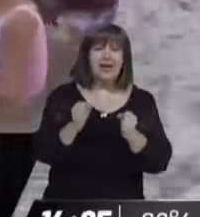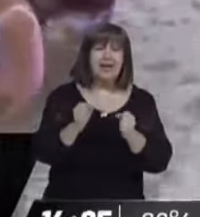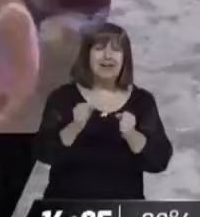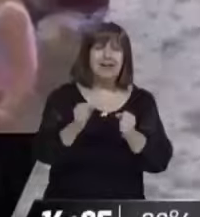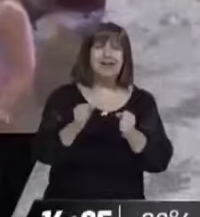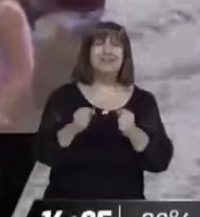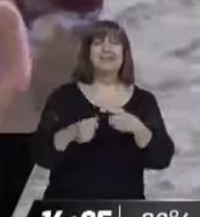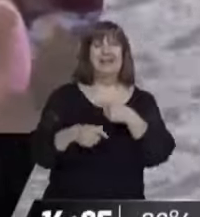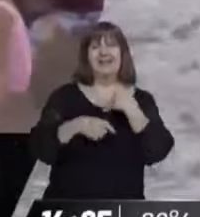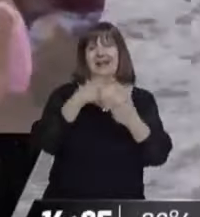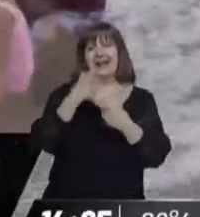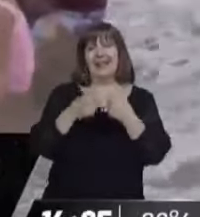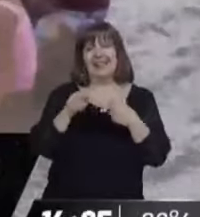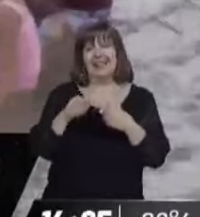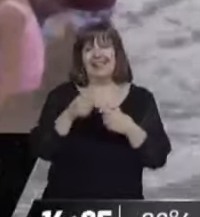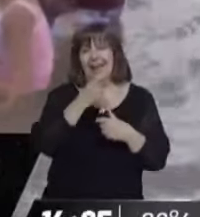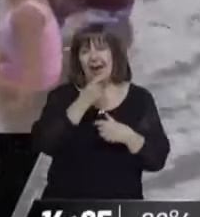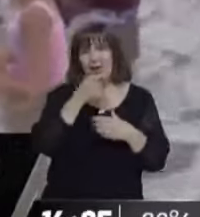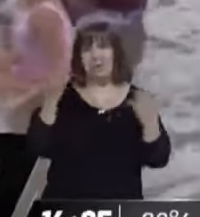calor.